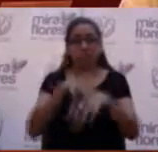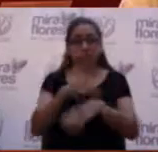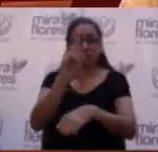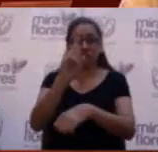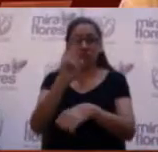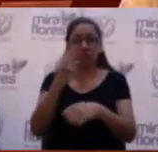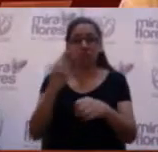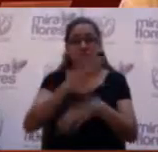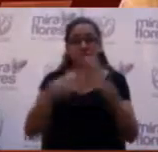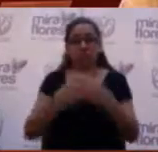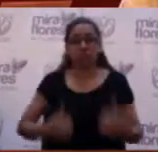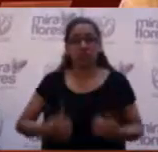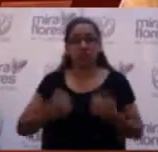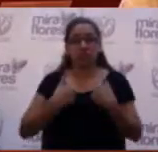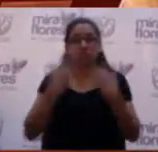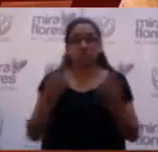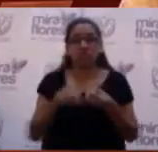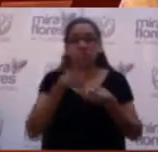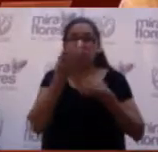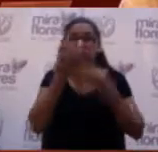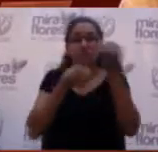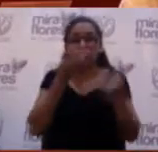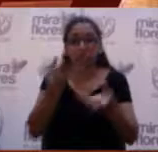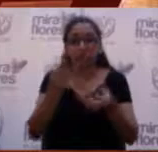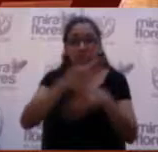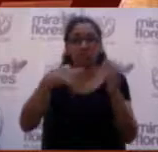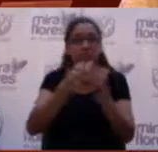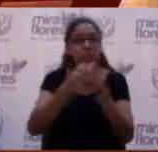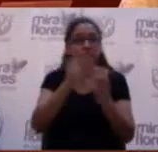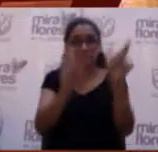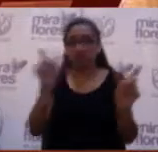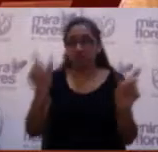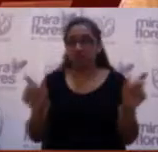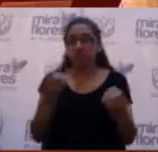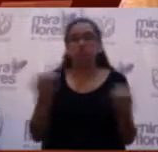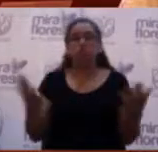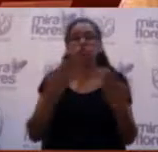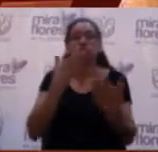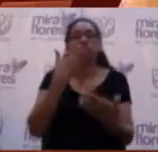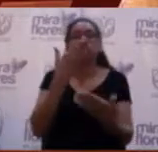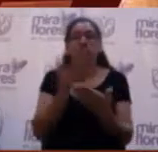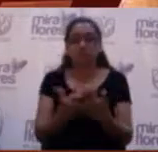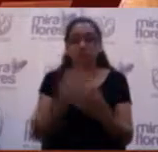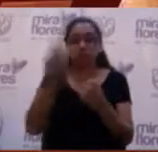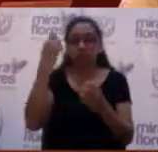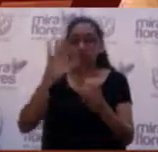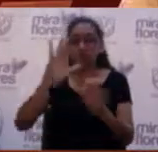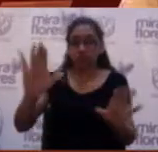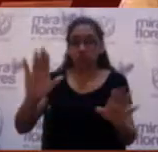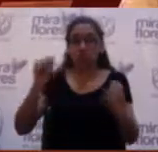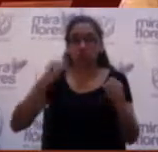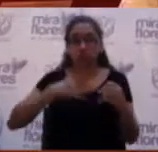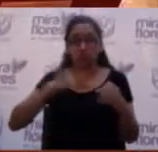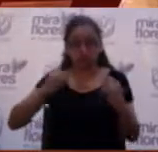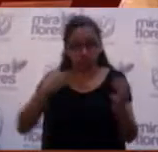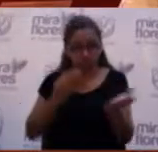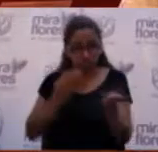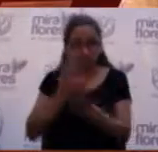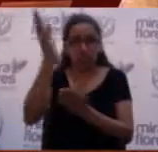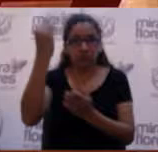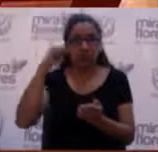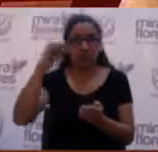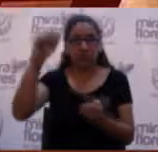era algo que quería informar a los miembros del Consejo y agradezco una vez más por la autorización para haber podido participar en